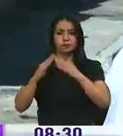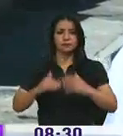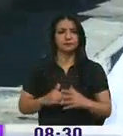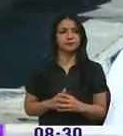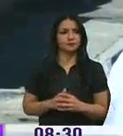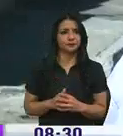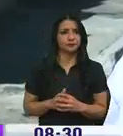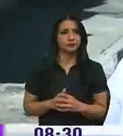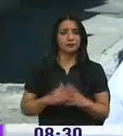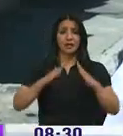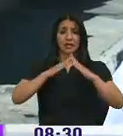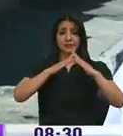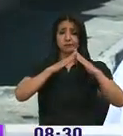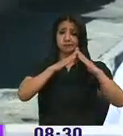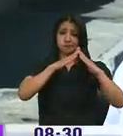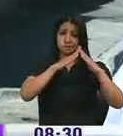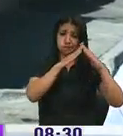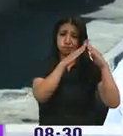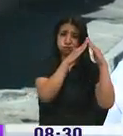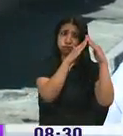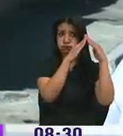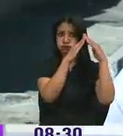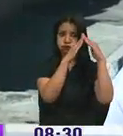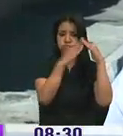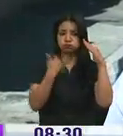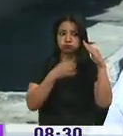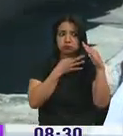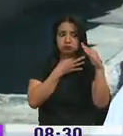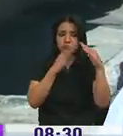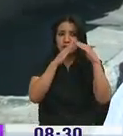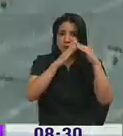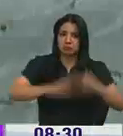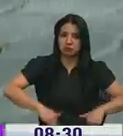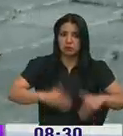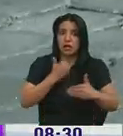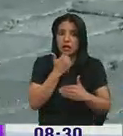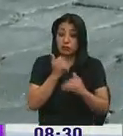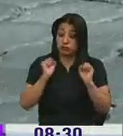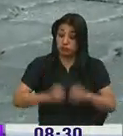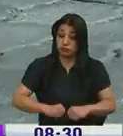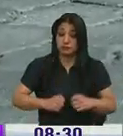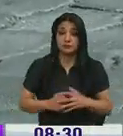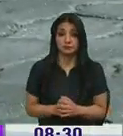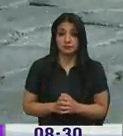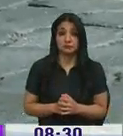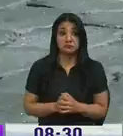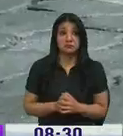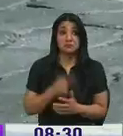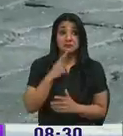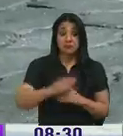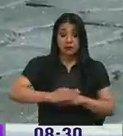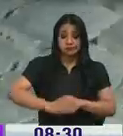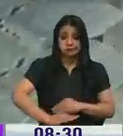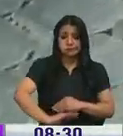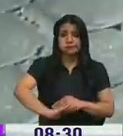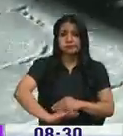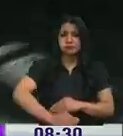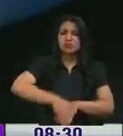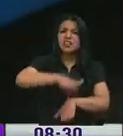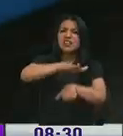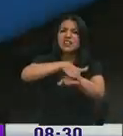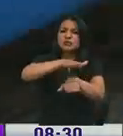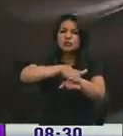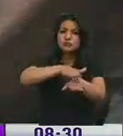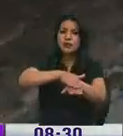vibran las casas y miren con el tiempo aún nos da miedo que las casas se nos caigan los vecinos creen que el hundimiento es provocado por el